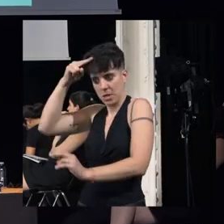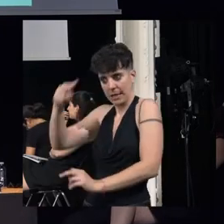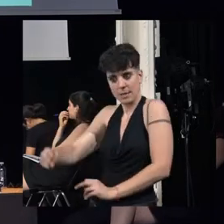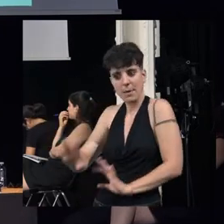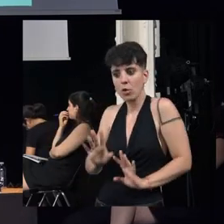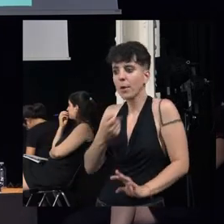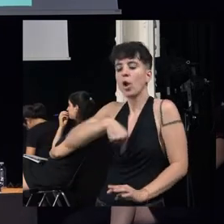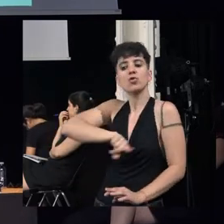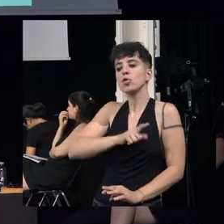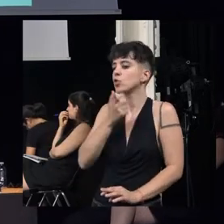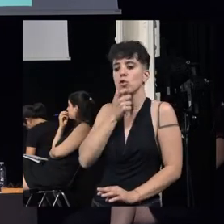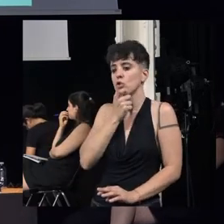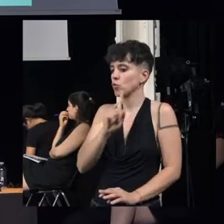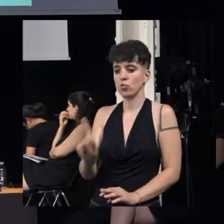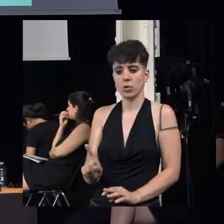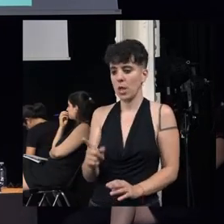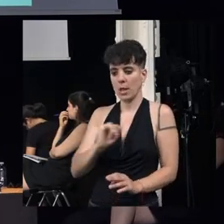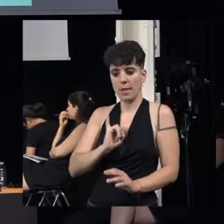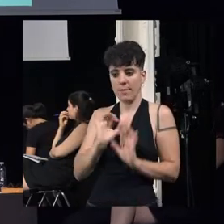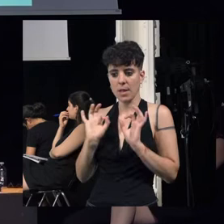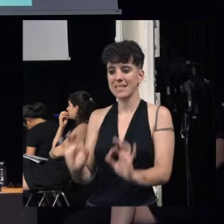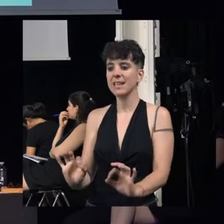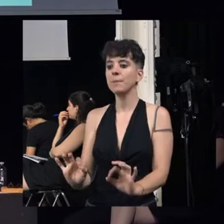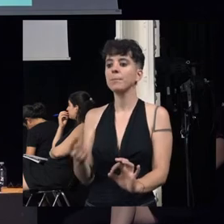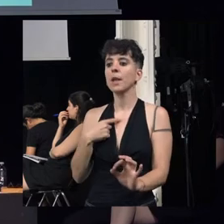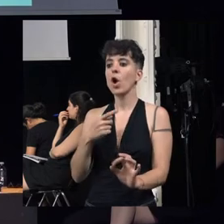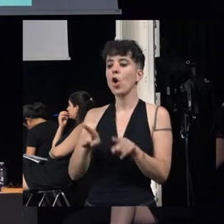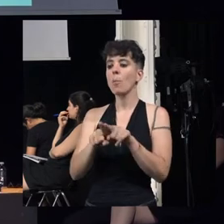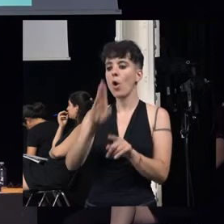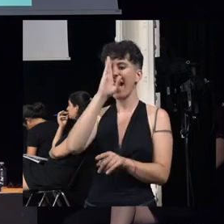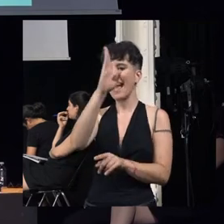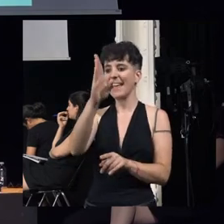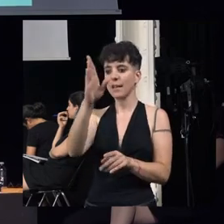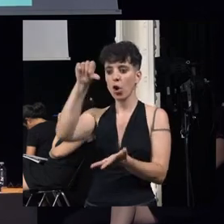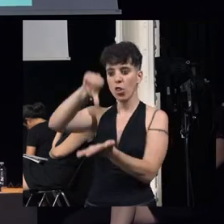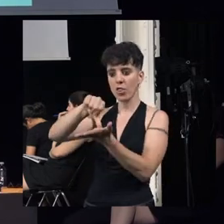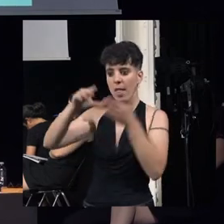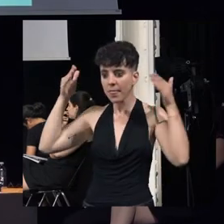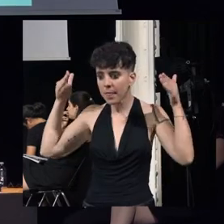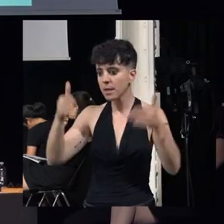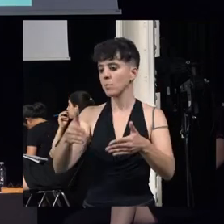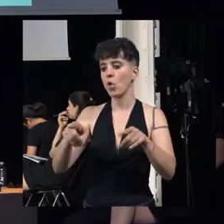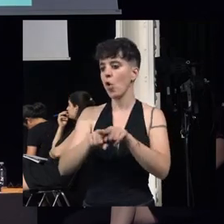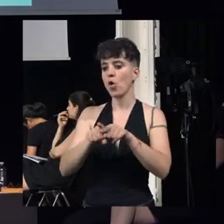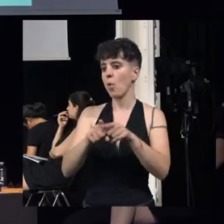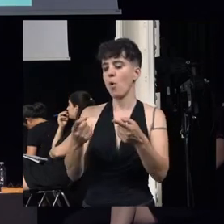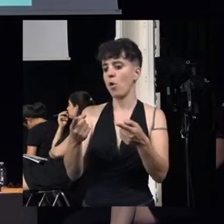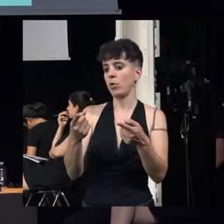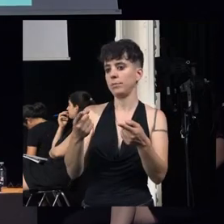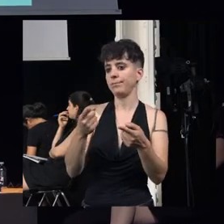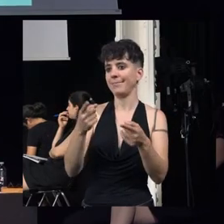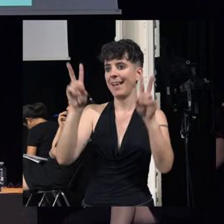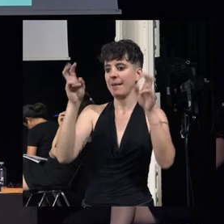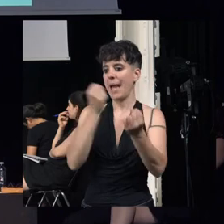gusta identificarnos así, e imponiendo el heterocentrismo como pieza fundamental de desarrollo político y económico.